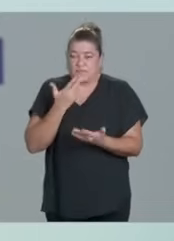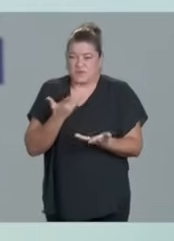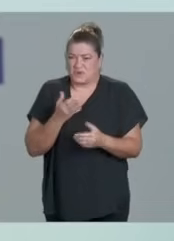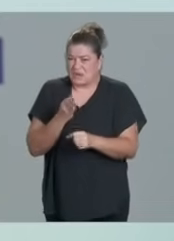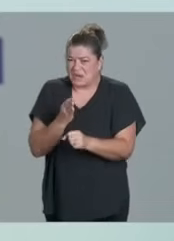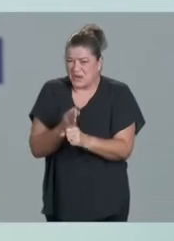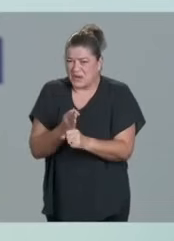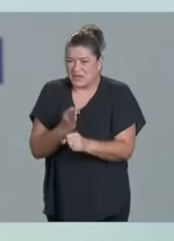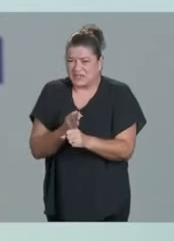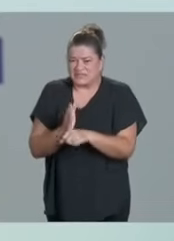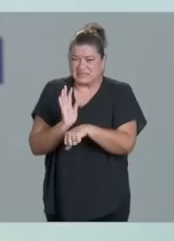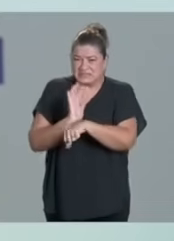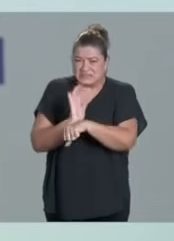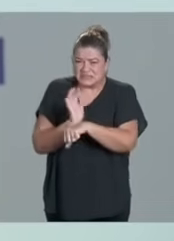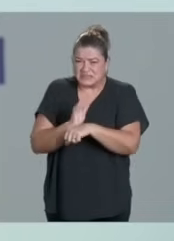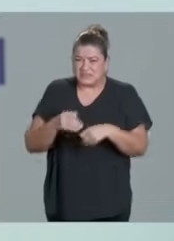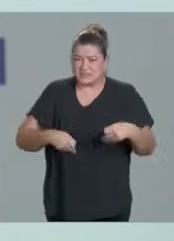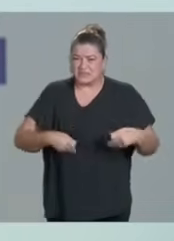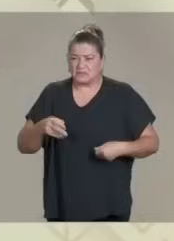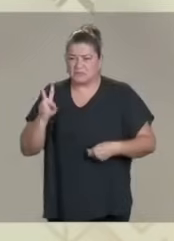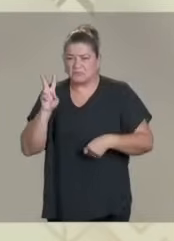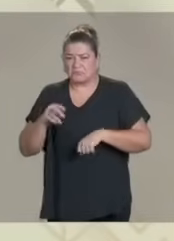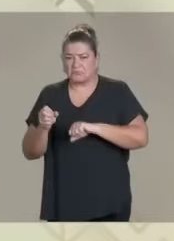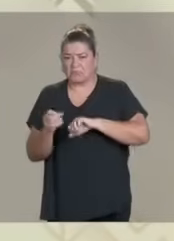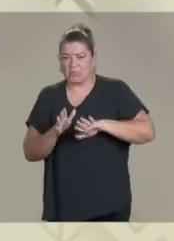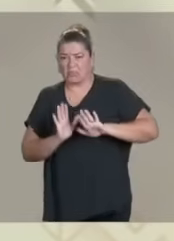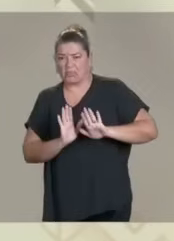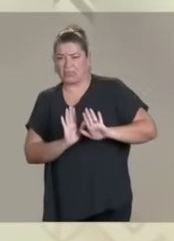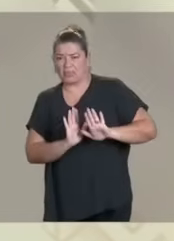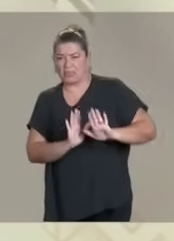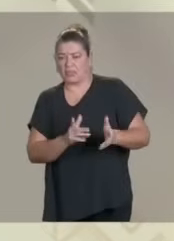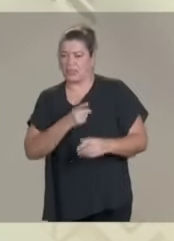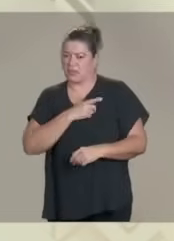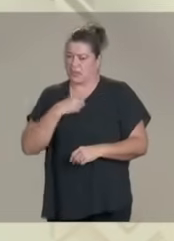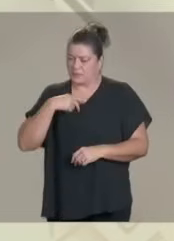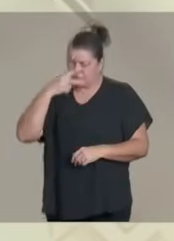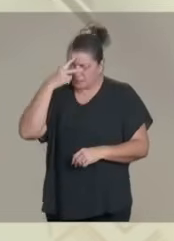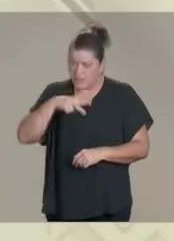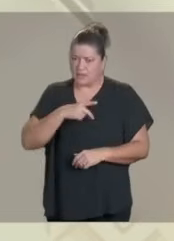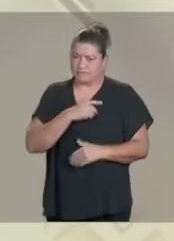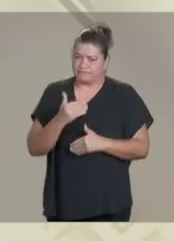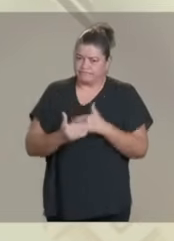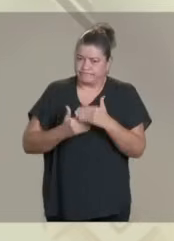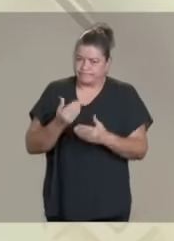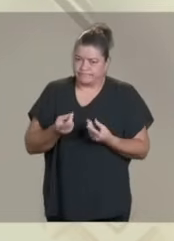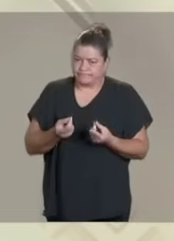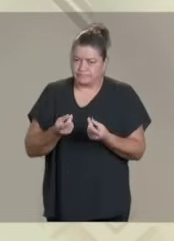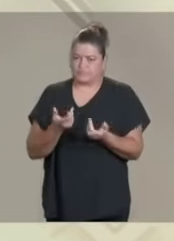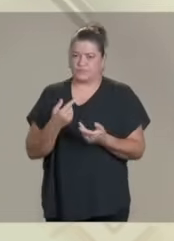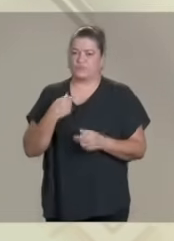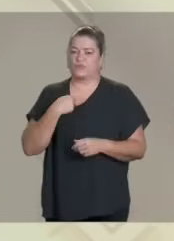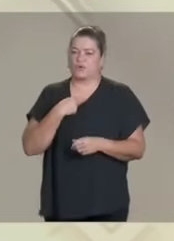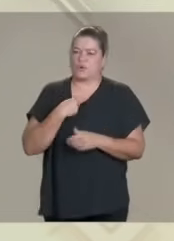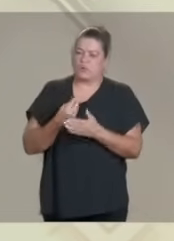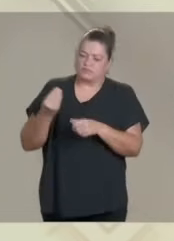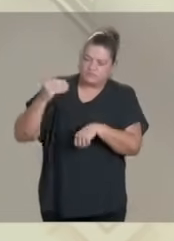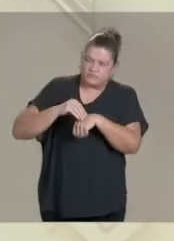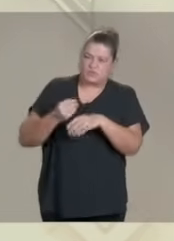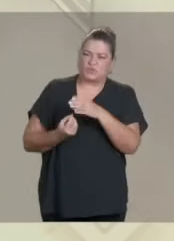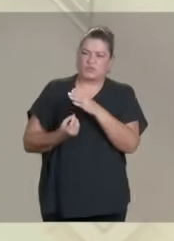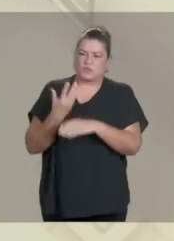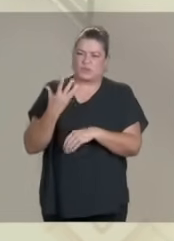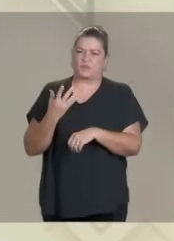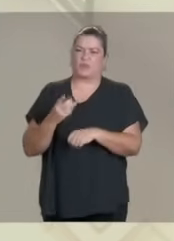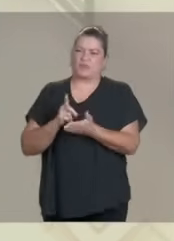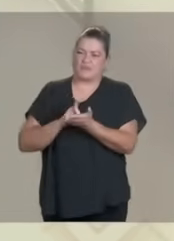abandonada y convertir a México en un México próspero, pero además con una visión de nuevos derechos y en este caso de derechos culturales. Xóchitl Gálvez,